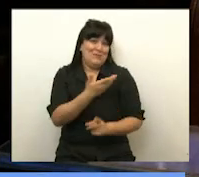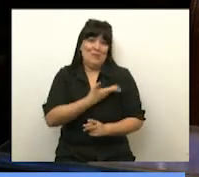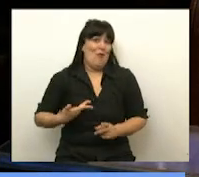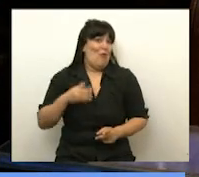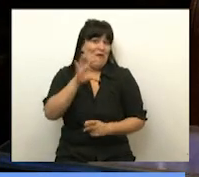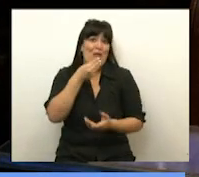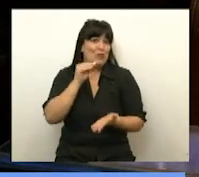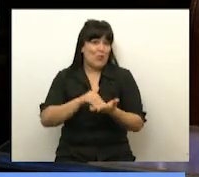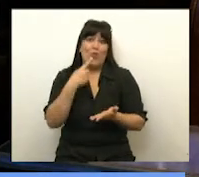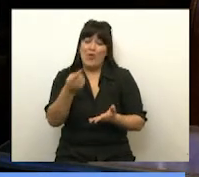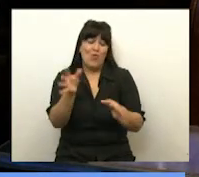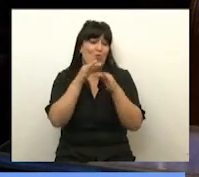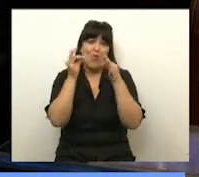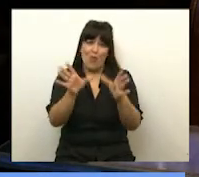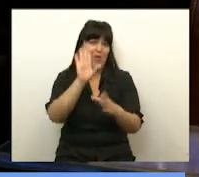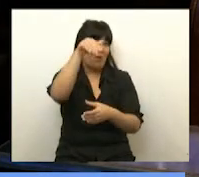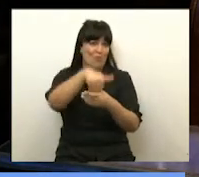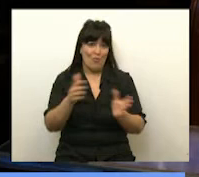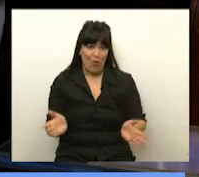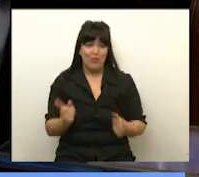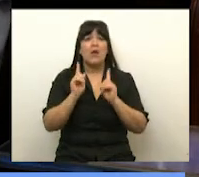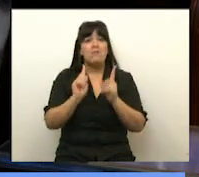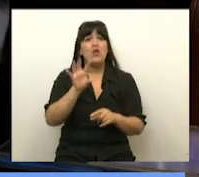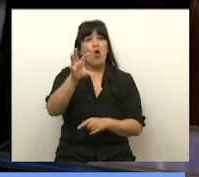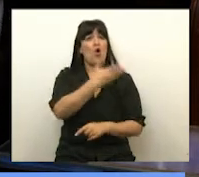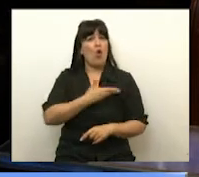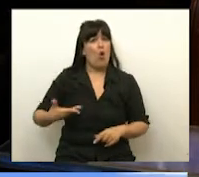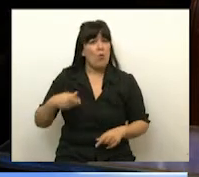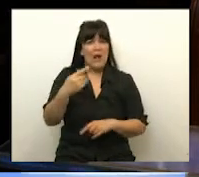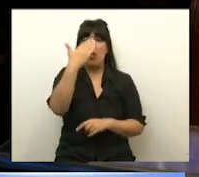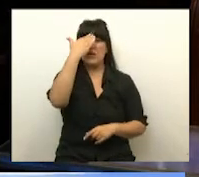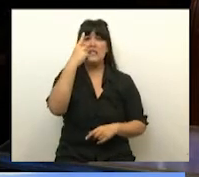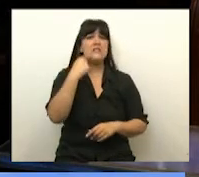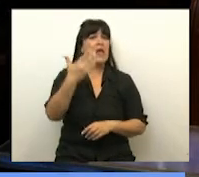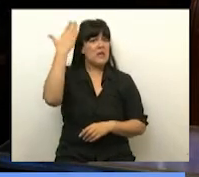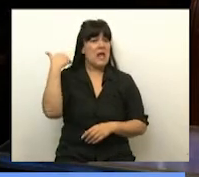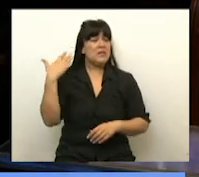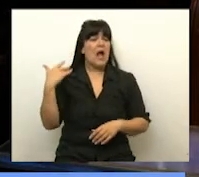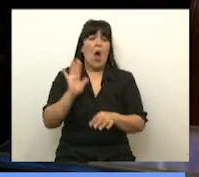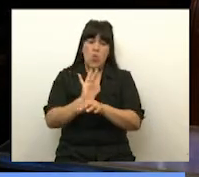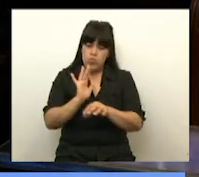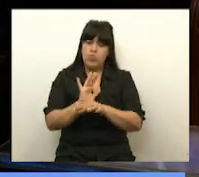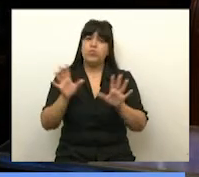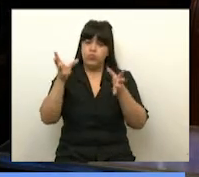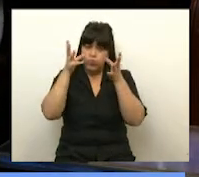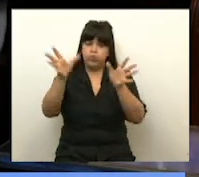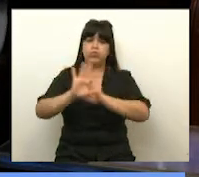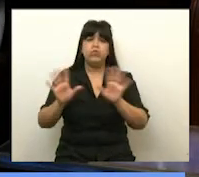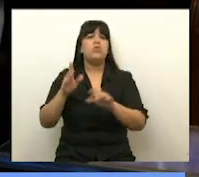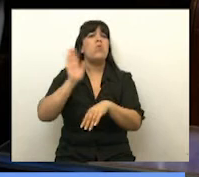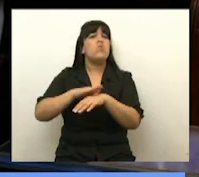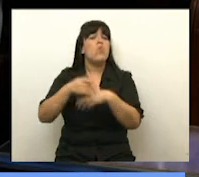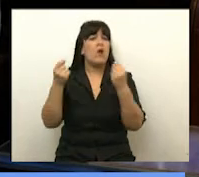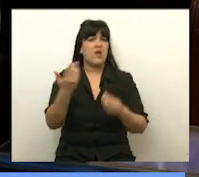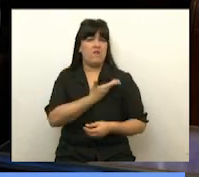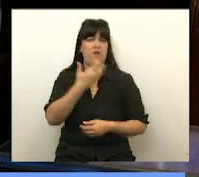presidente, de lo que ha dicho el gobernador, que ha sufrido hace 15 días atrás un golpe institucional en manos del Frente para la